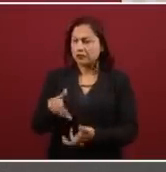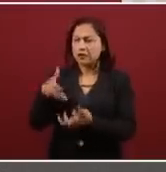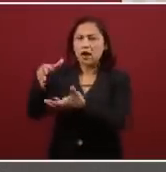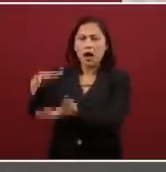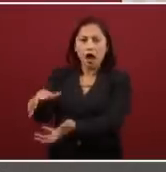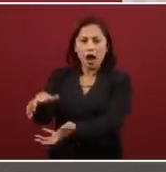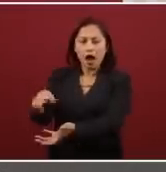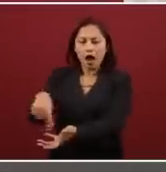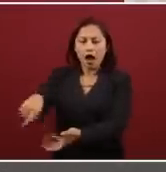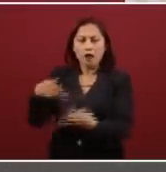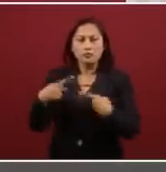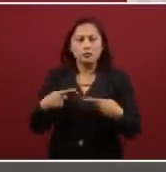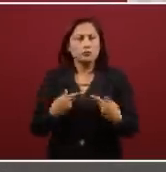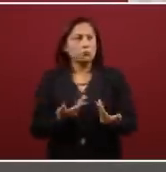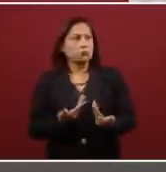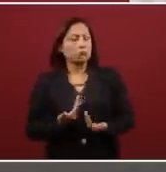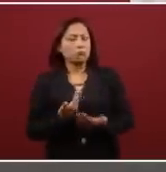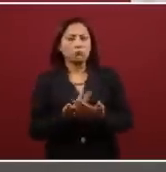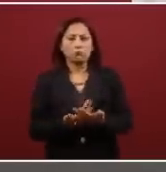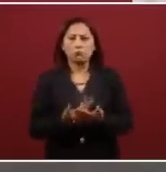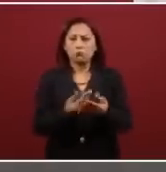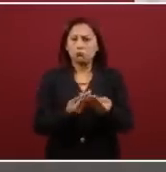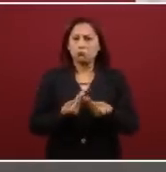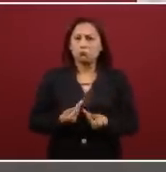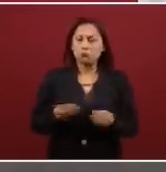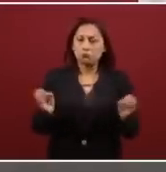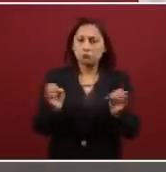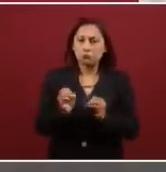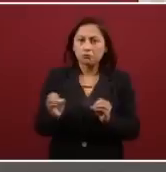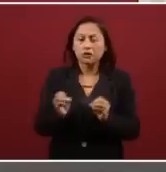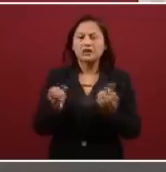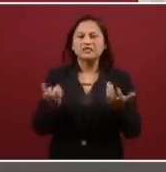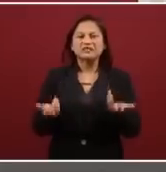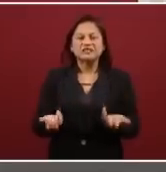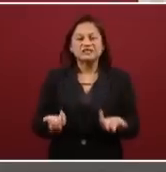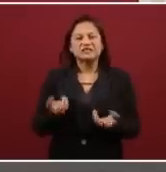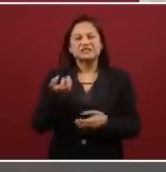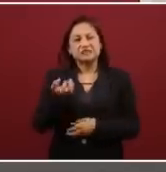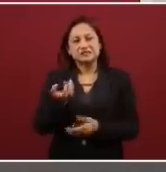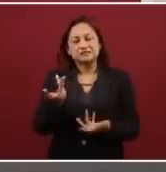completo, porque hay una serie de